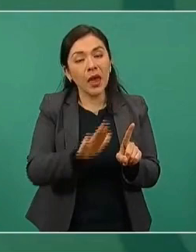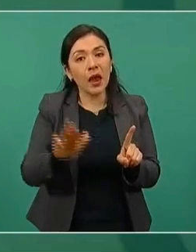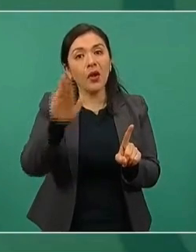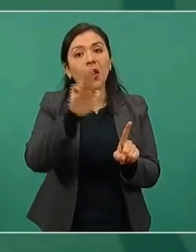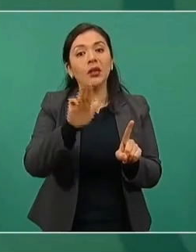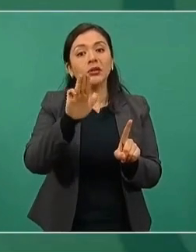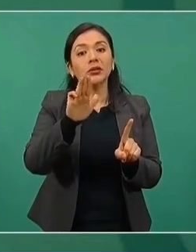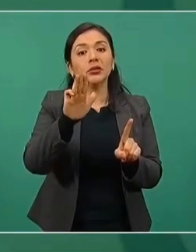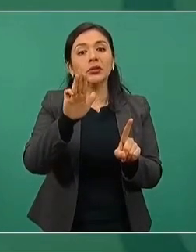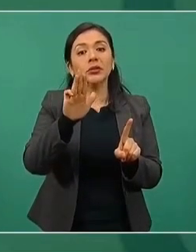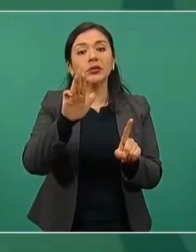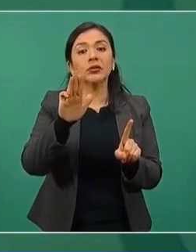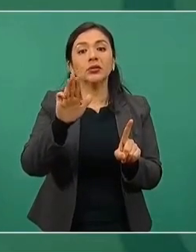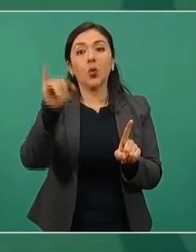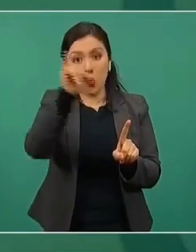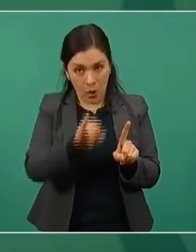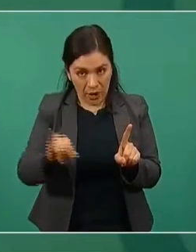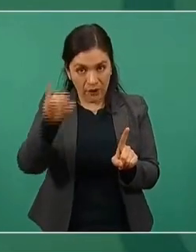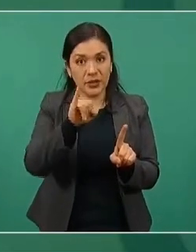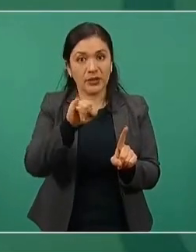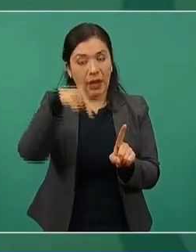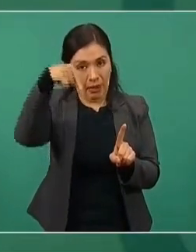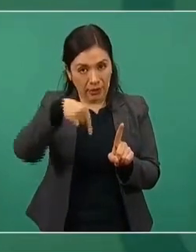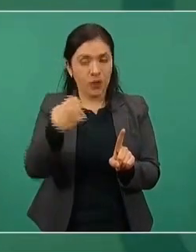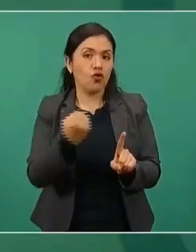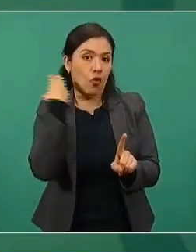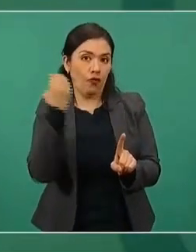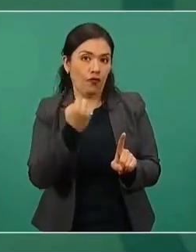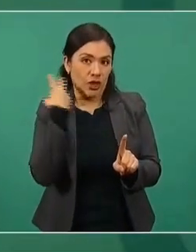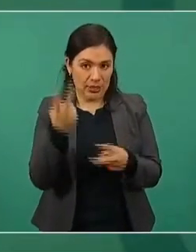miércoles, el jueves también en la mañana,